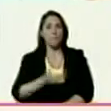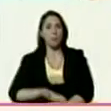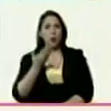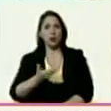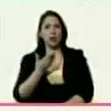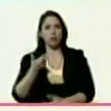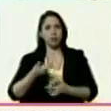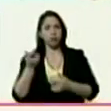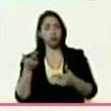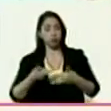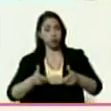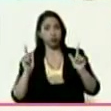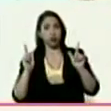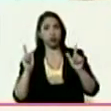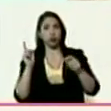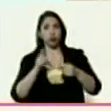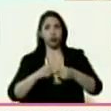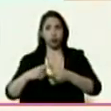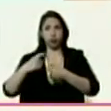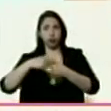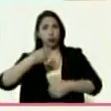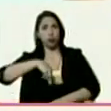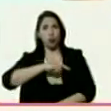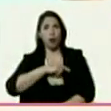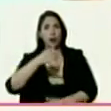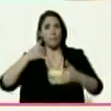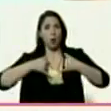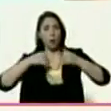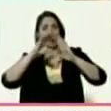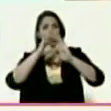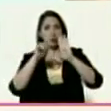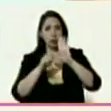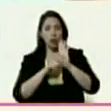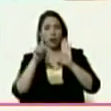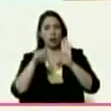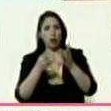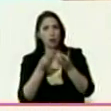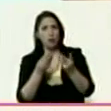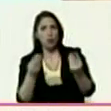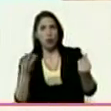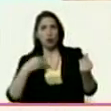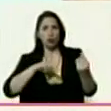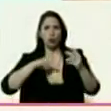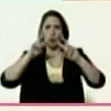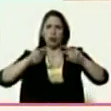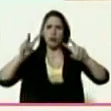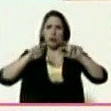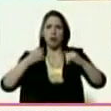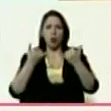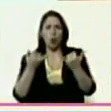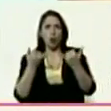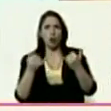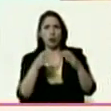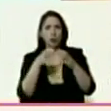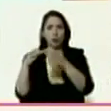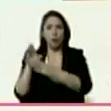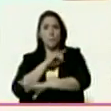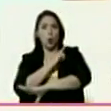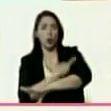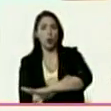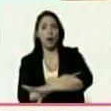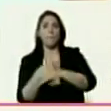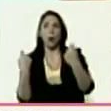su inclusión hasta en nuestra propia constitución, lo cual ha venido permeando hacia abajo. Nosotros revisamos ahorita las estructuras del poder popular,